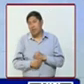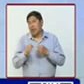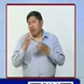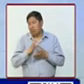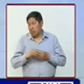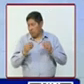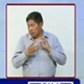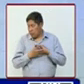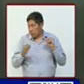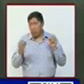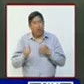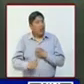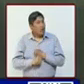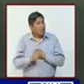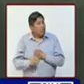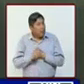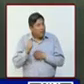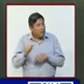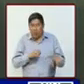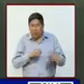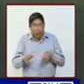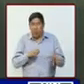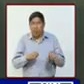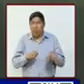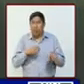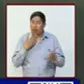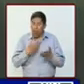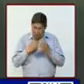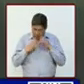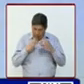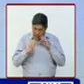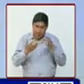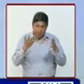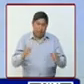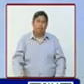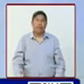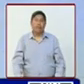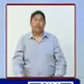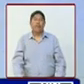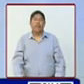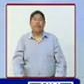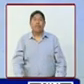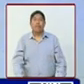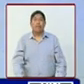poder contarles quizás de los peligros en los que estamos corriendo, ¿no? Una buena comunicación, el primer paso.